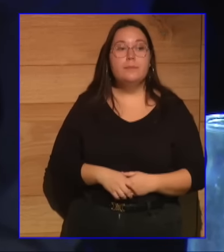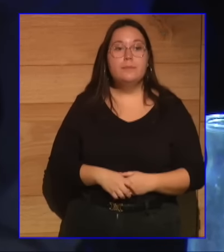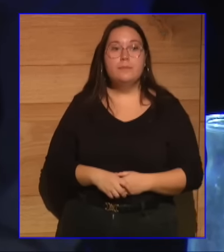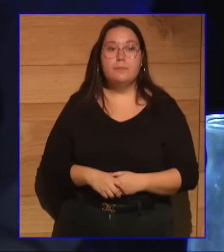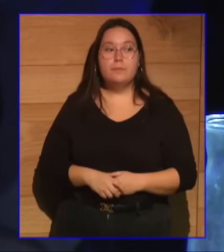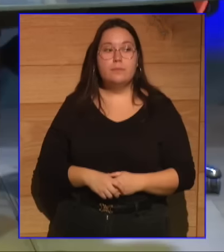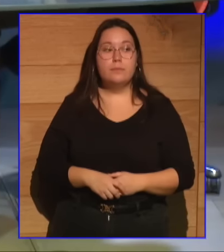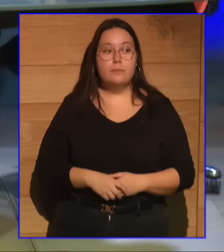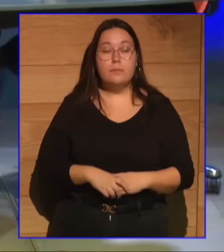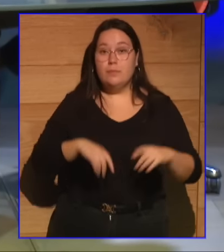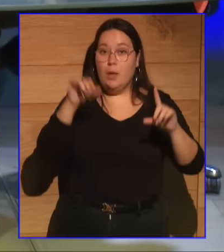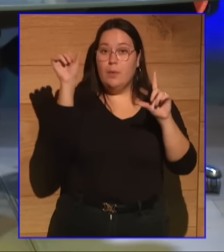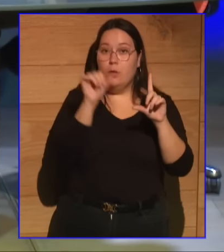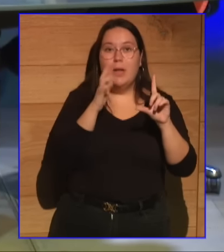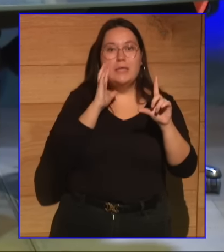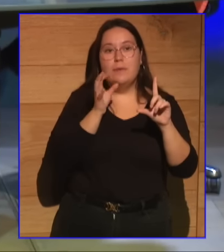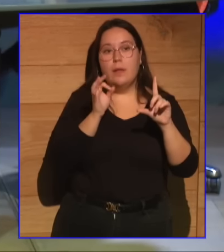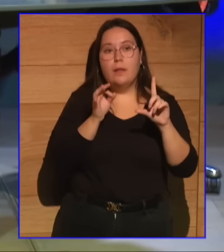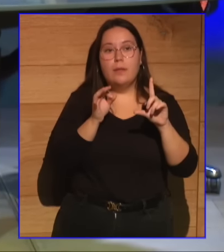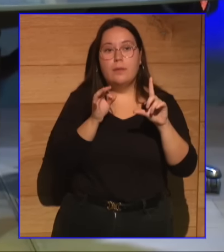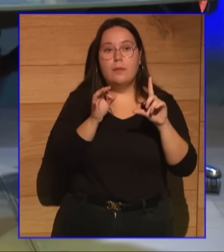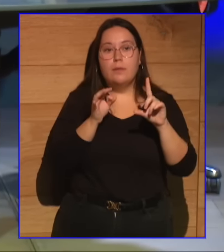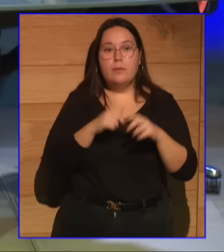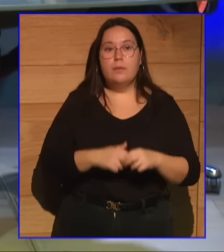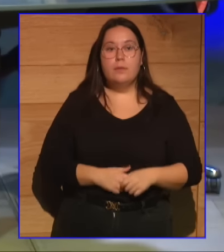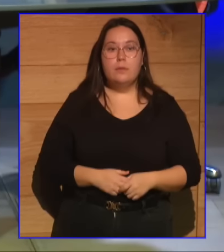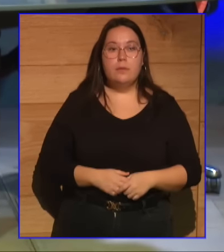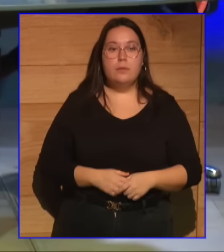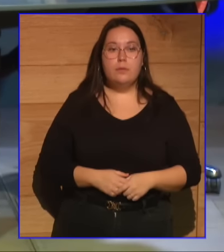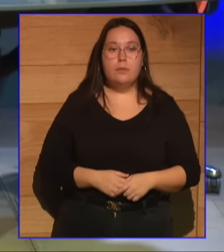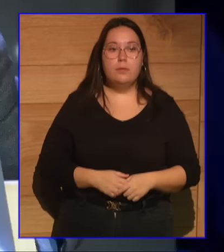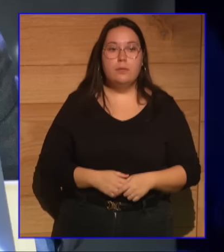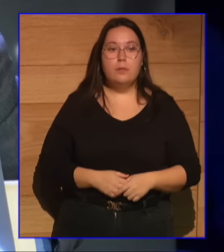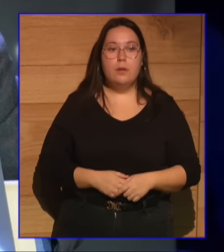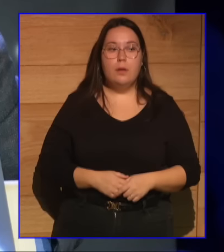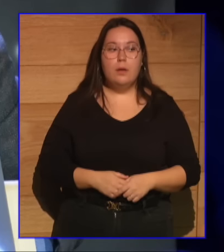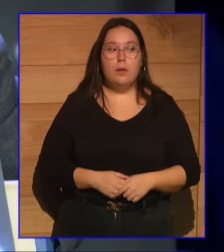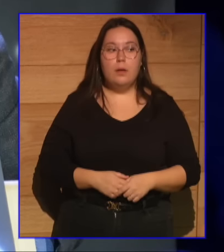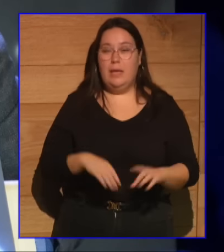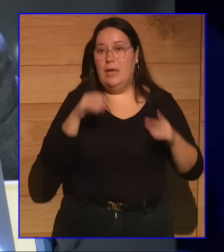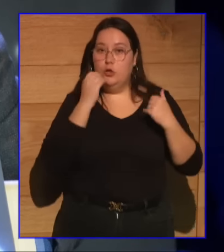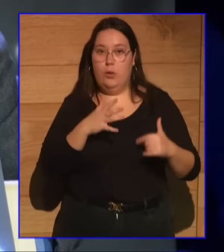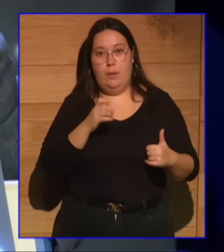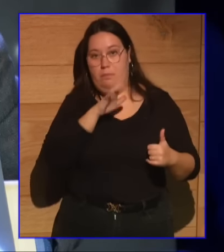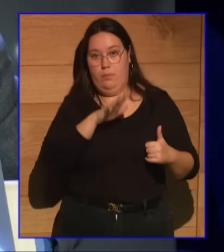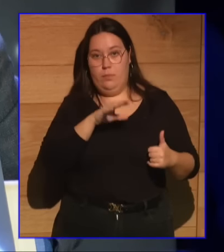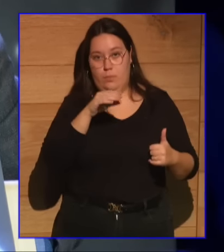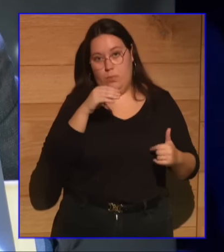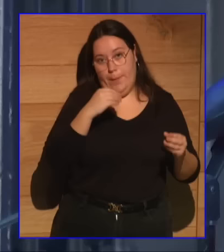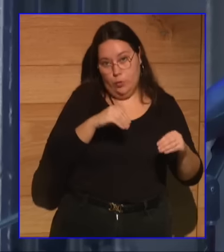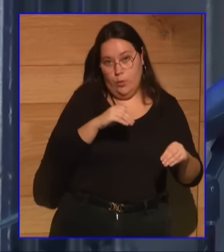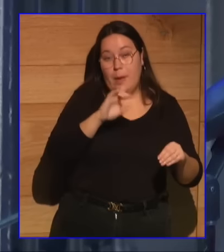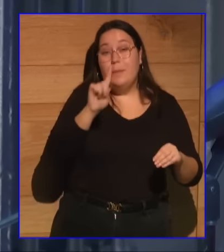Westworld. Pero la película, es verdad que la historia en sí es bastante tontuela, pero luego